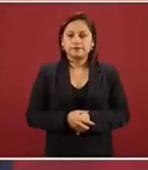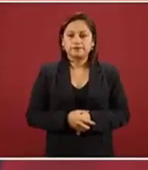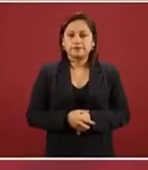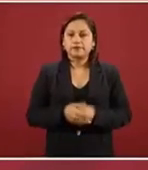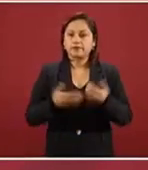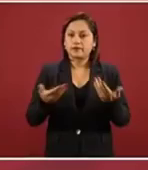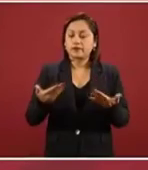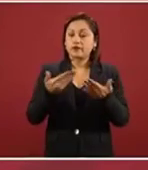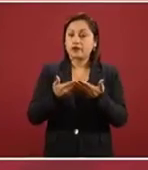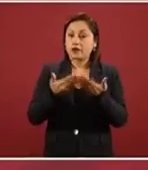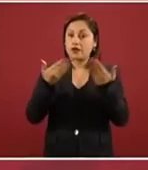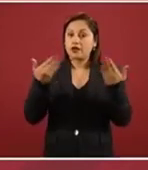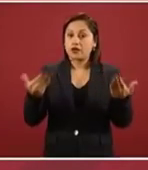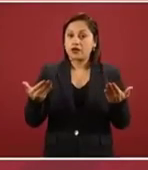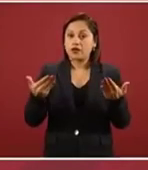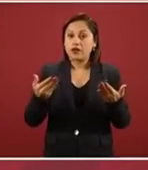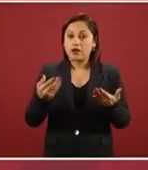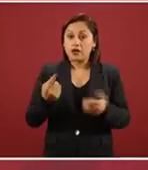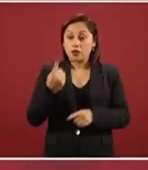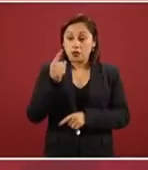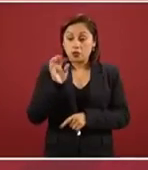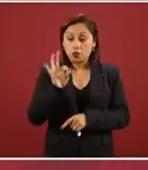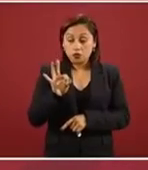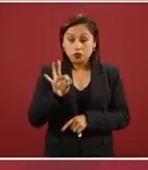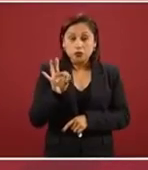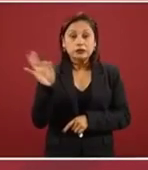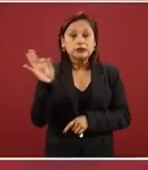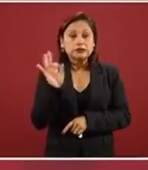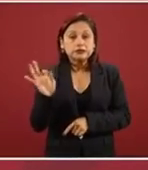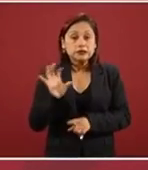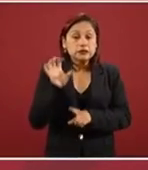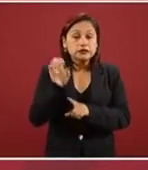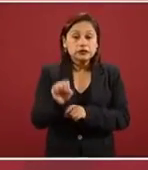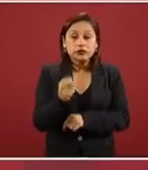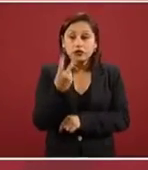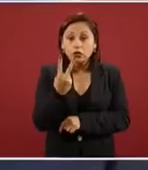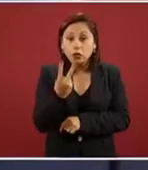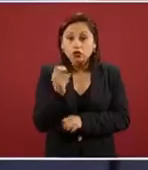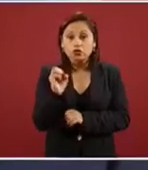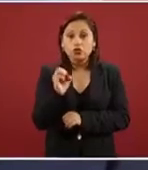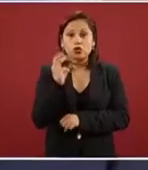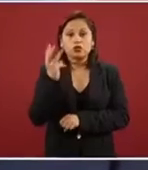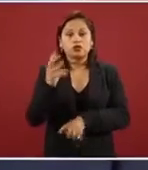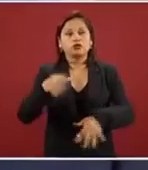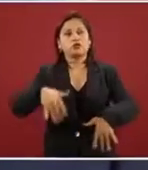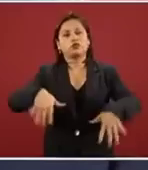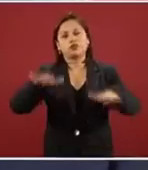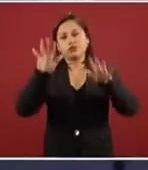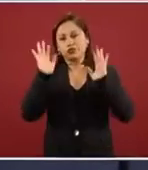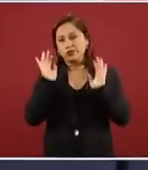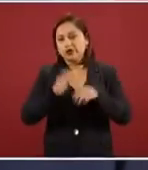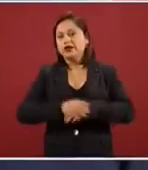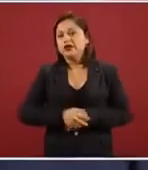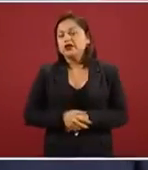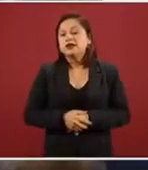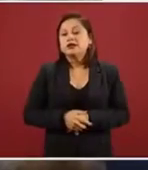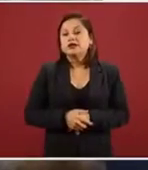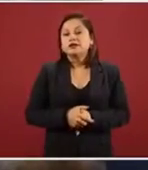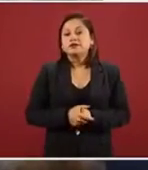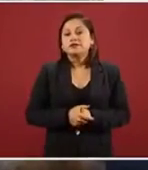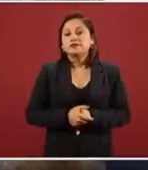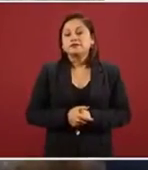al 2, pues, o al 3, y en promedio